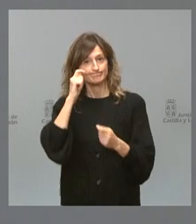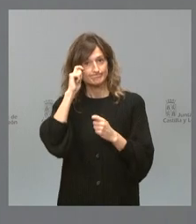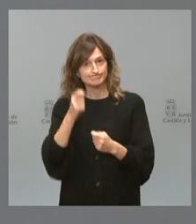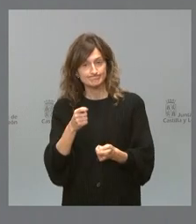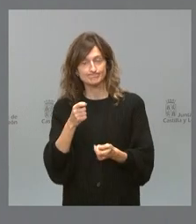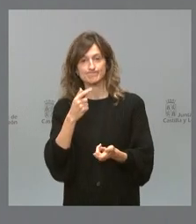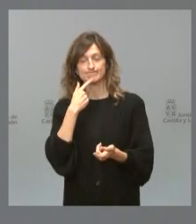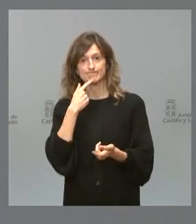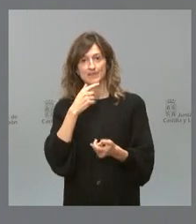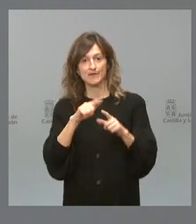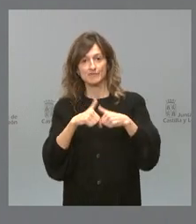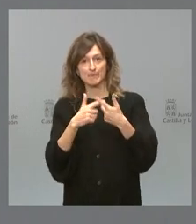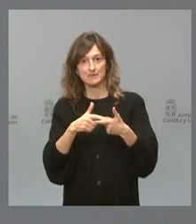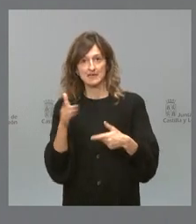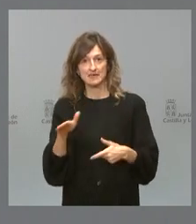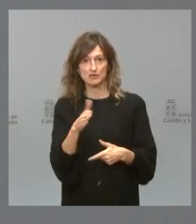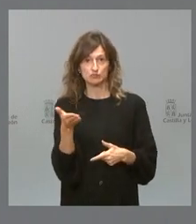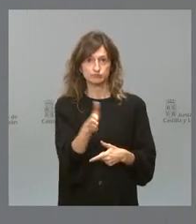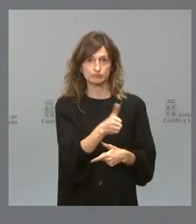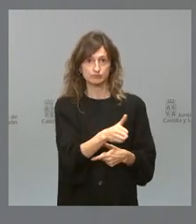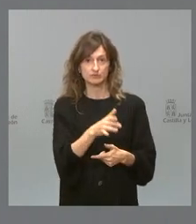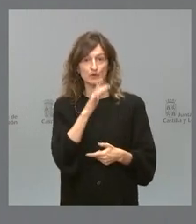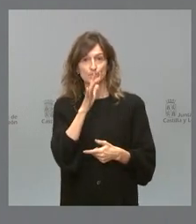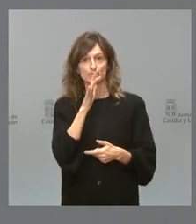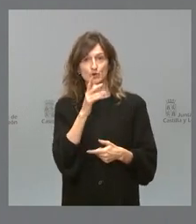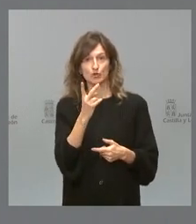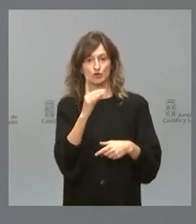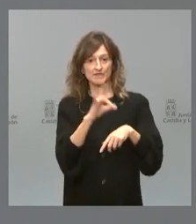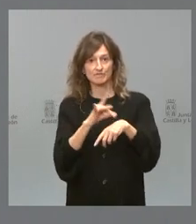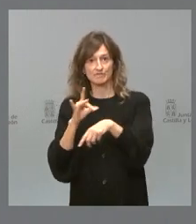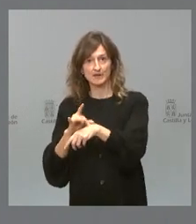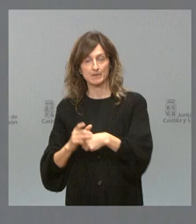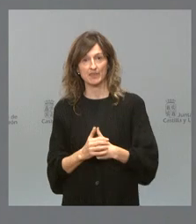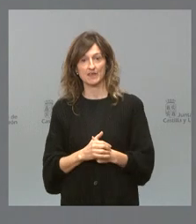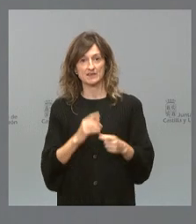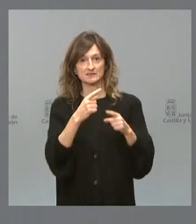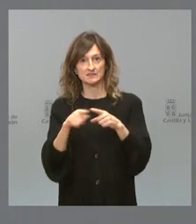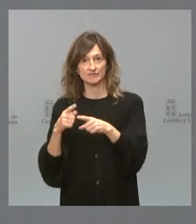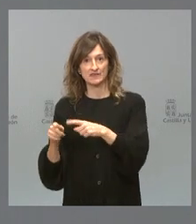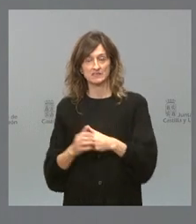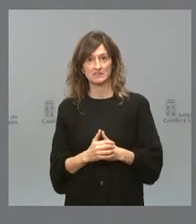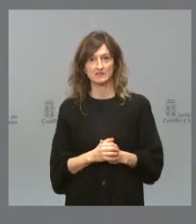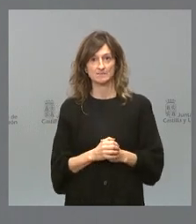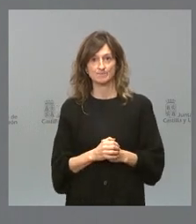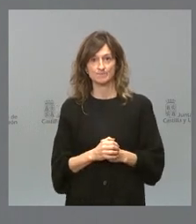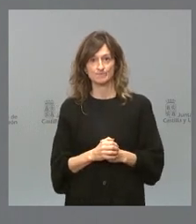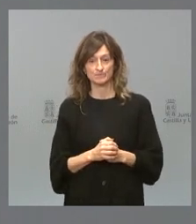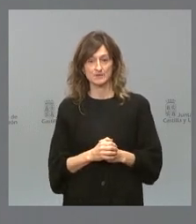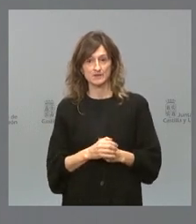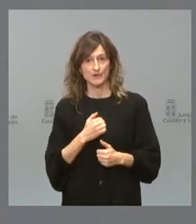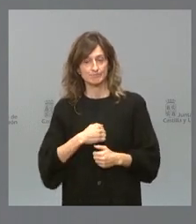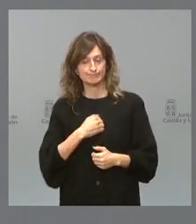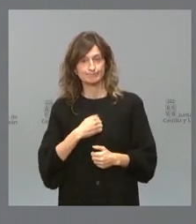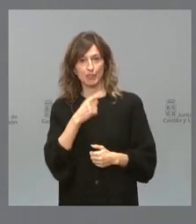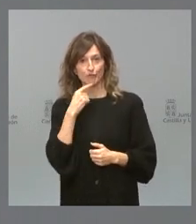de estos niños que lo han sido por dos enfermedades distintas Comprendo el dolor que